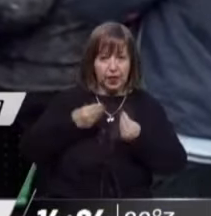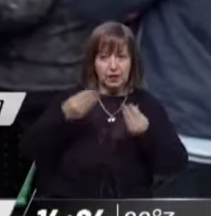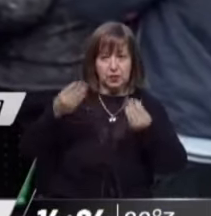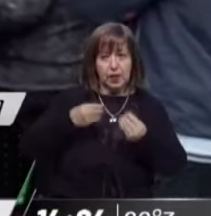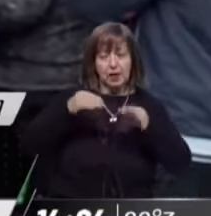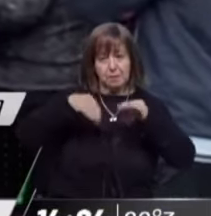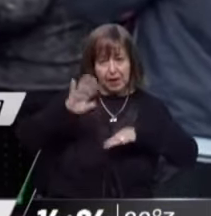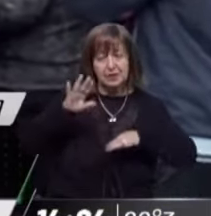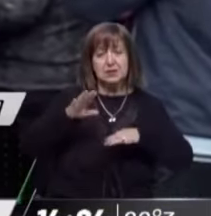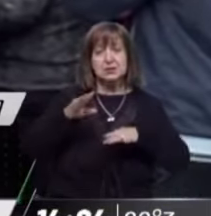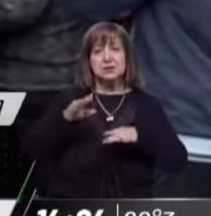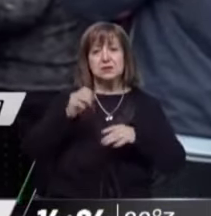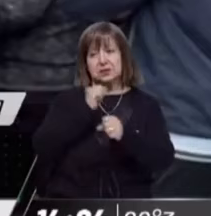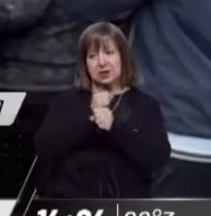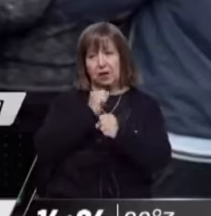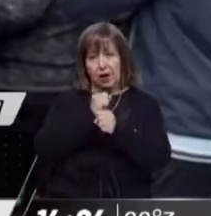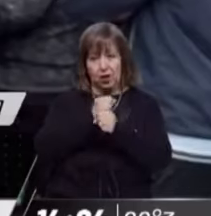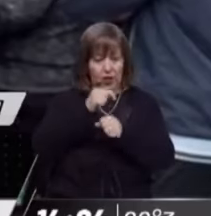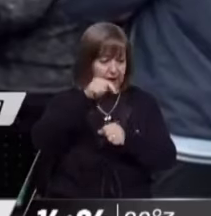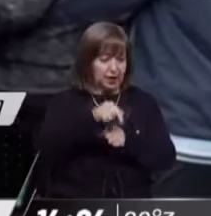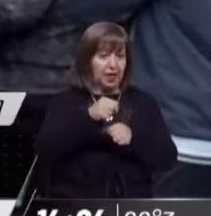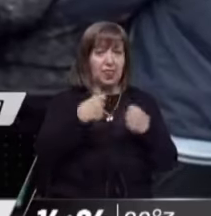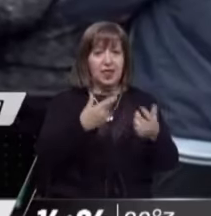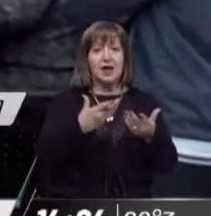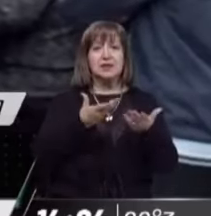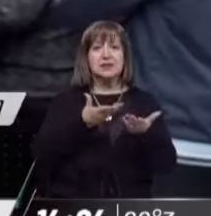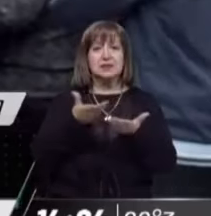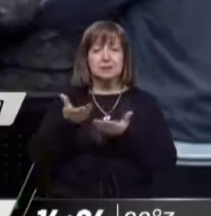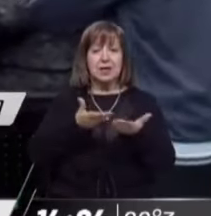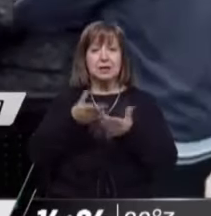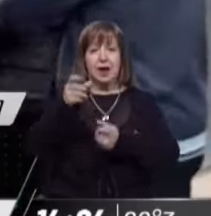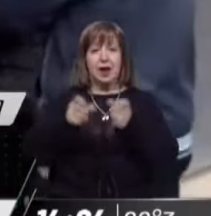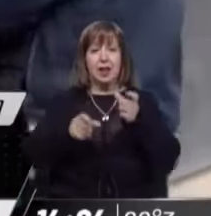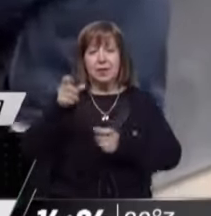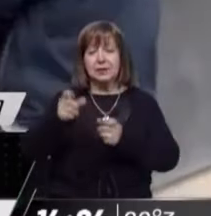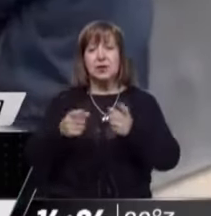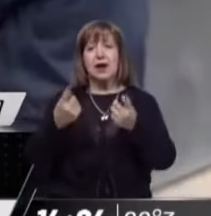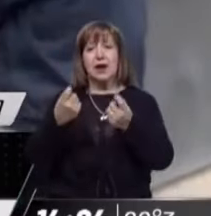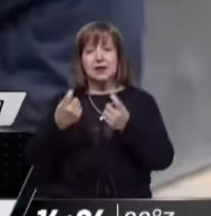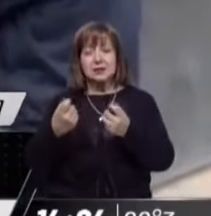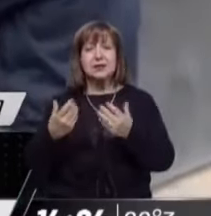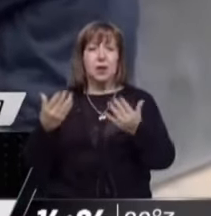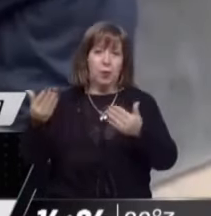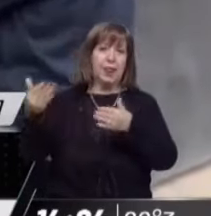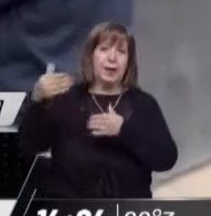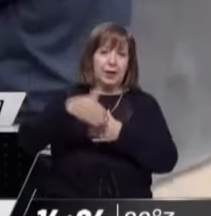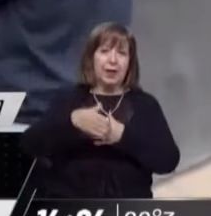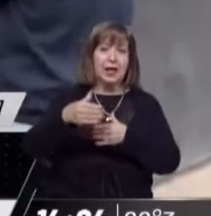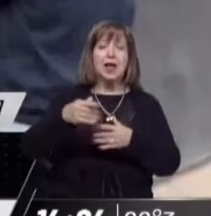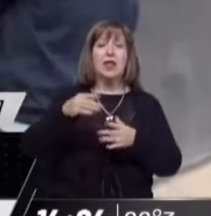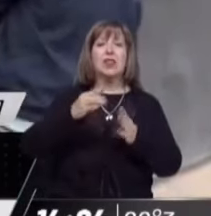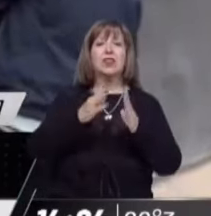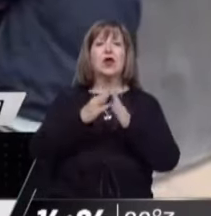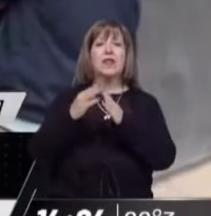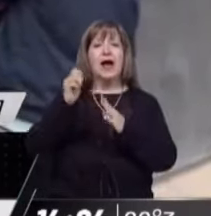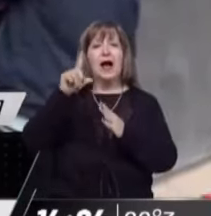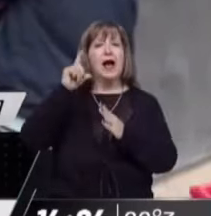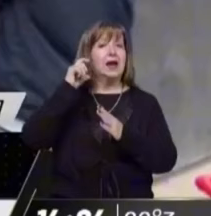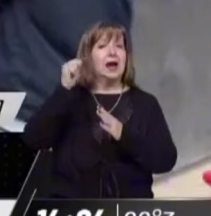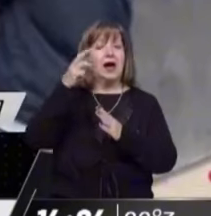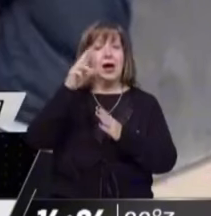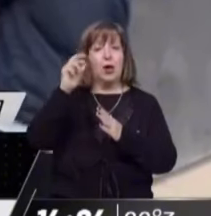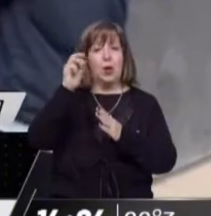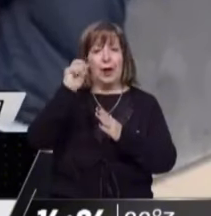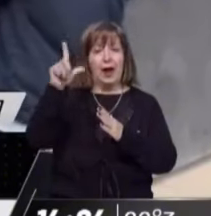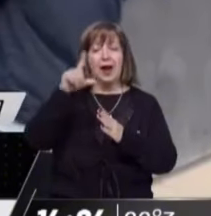seguir ayudándolo en esta noble tarea que es de servir a las personas que realmente lo necesitan, lo pueden hacer, estamos ubicados acá en el Algarrobal, en